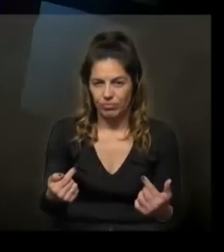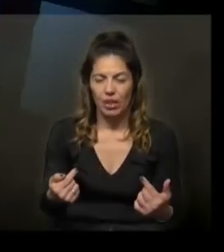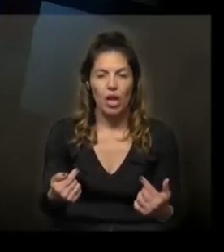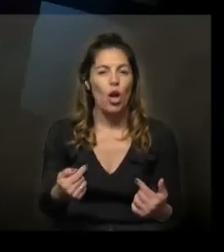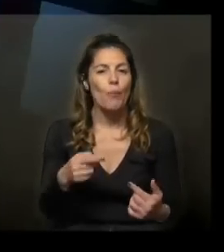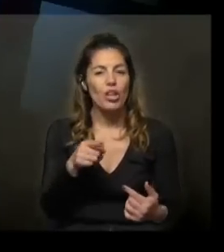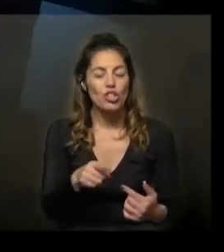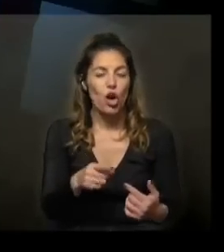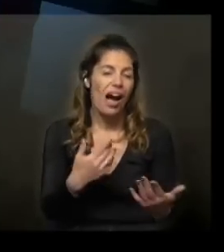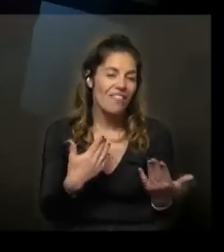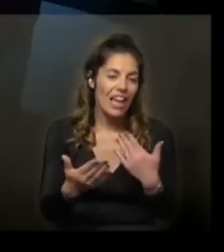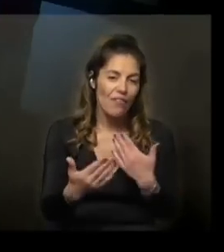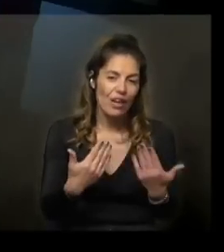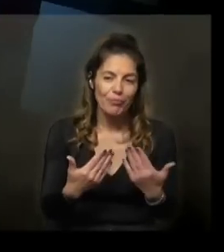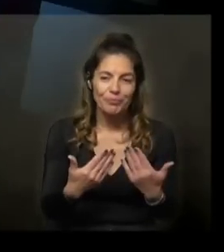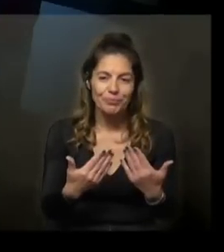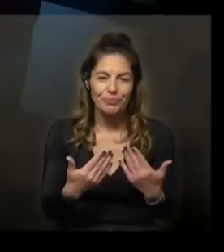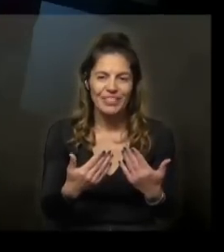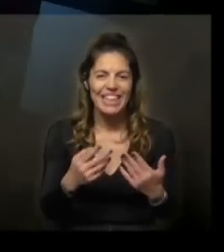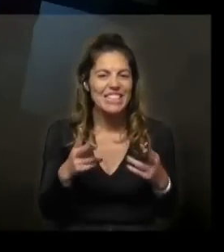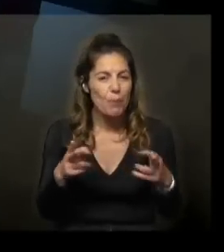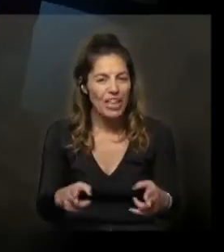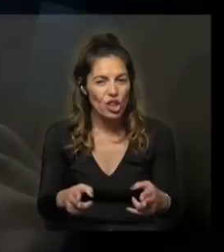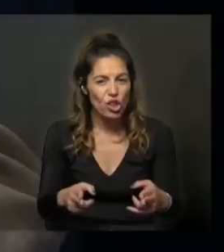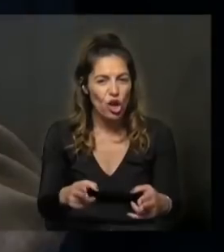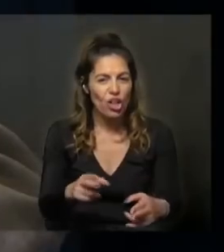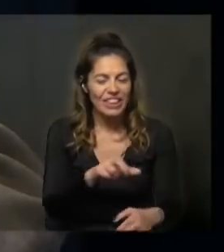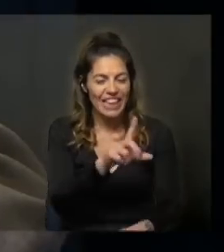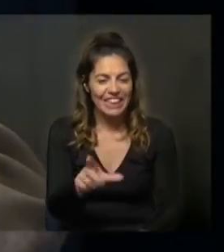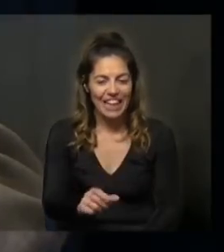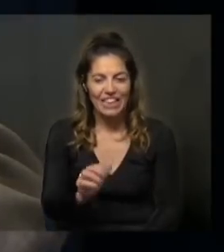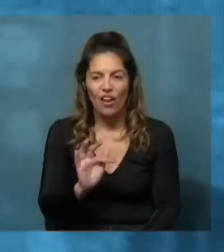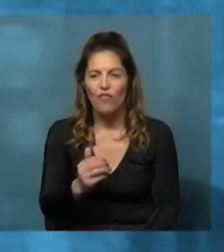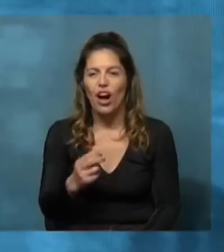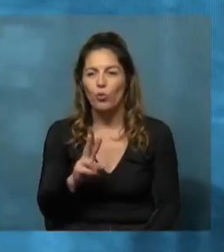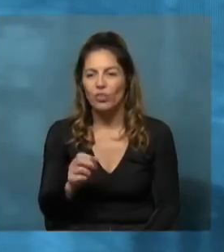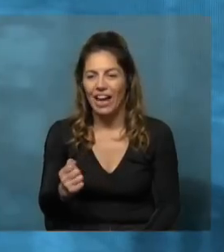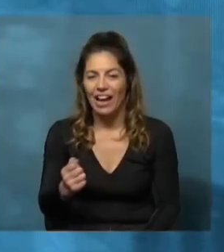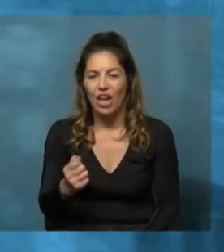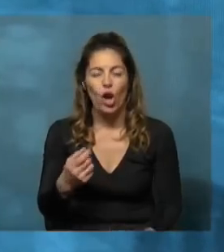por otro lado me refería en ese periódico de Italia fausta tan tan